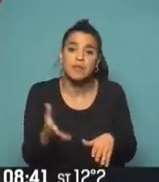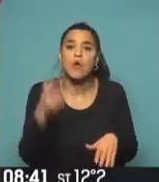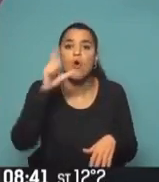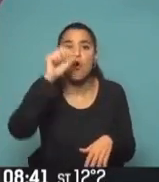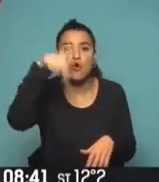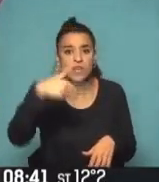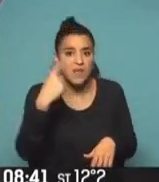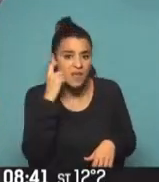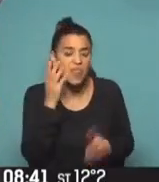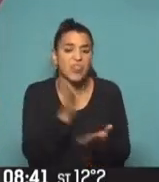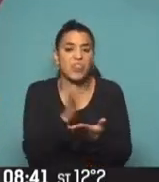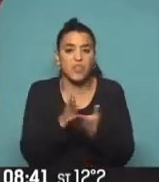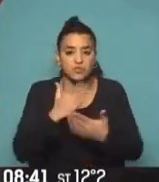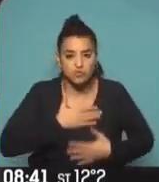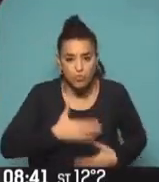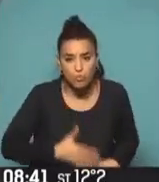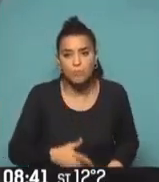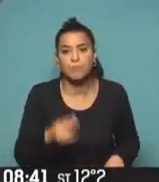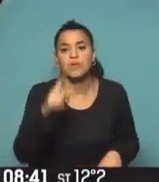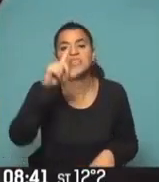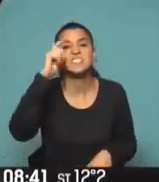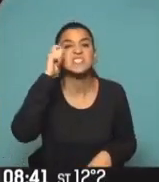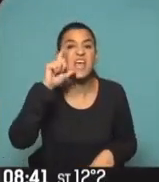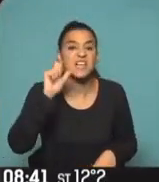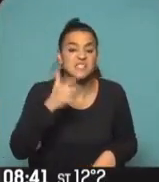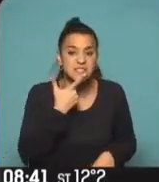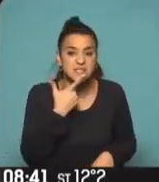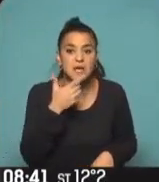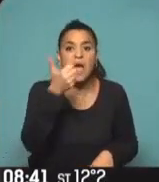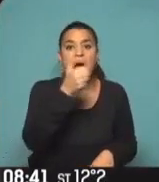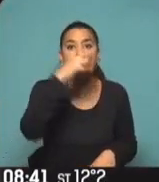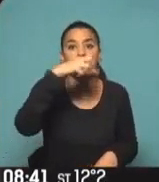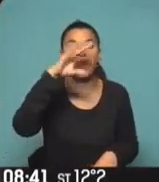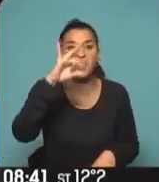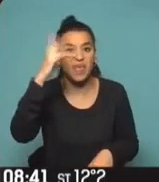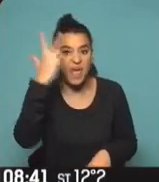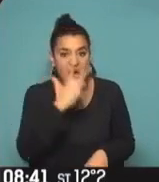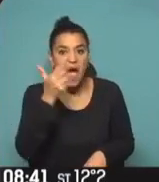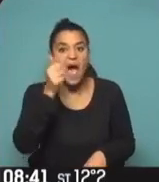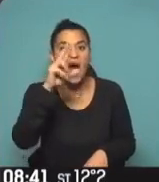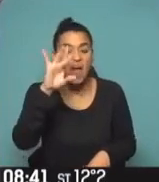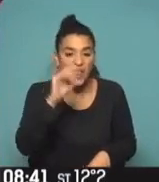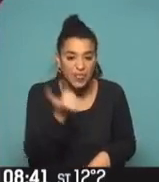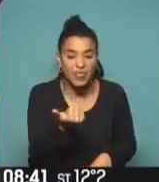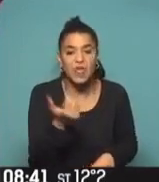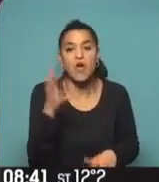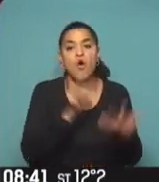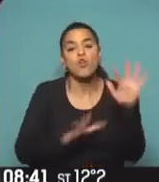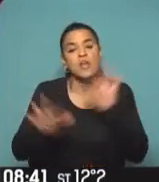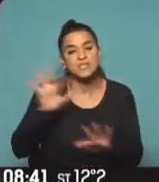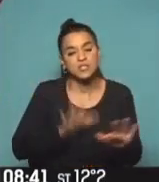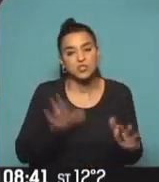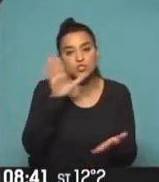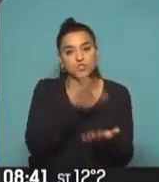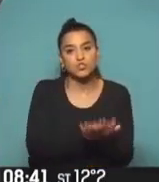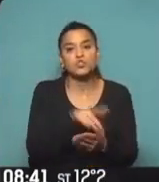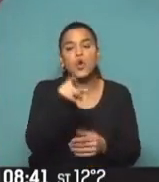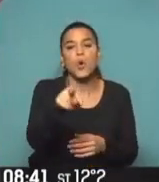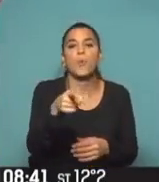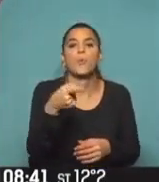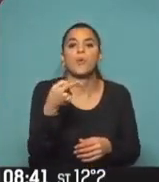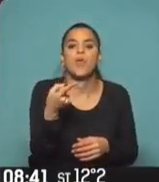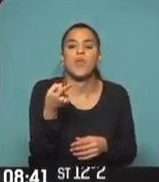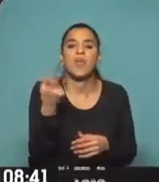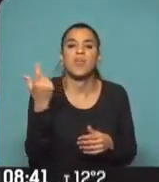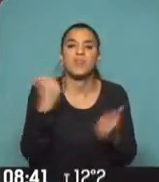ongs que son de derechos humanos como el caso del cels caso de apede h las organizaciones que tienen que ver con la reducción de daños